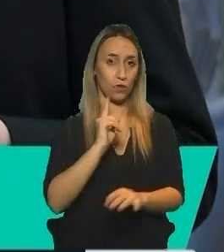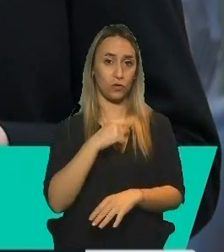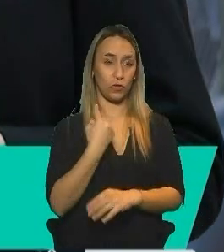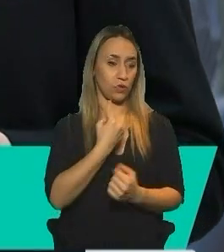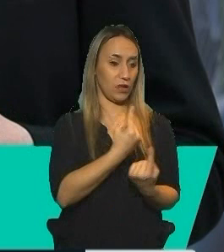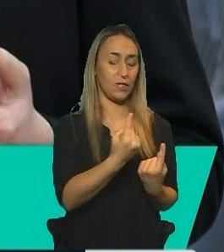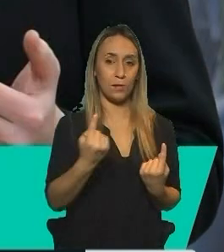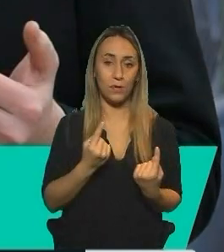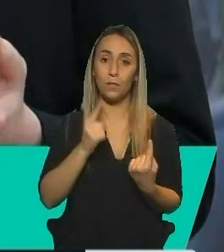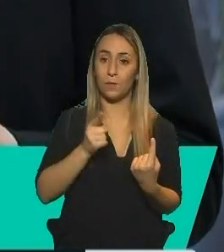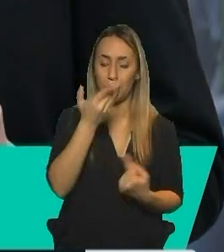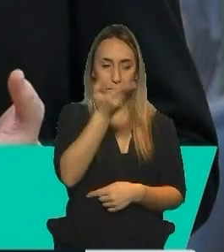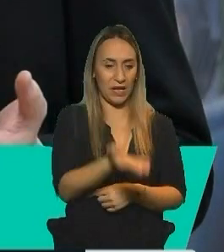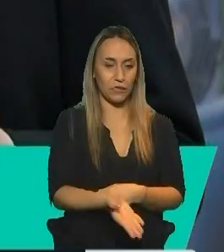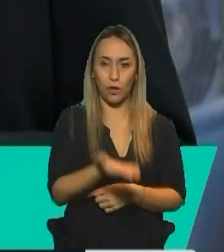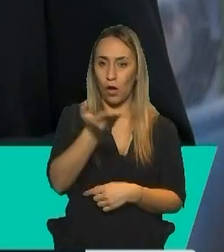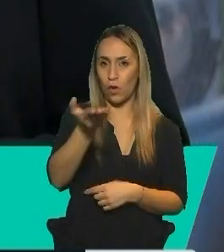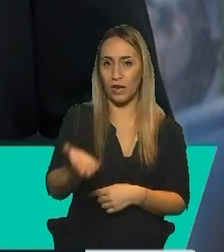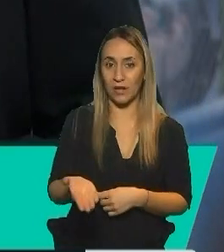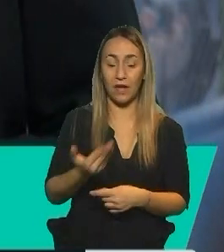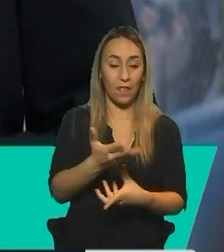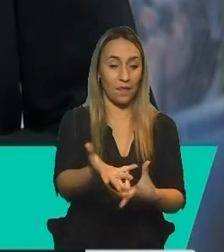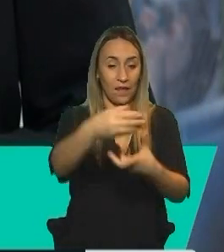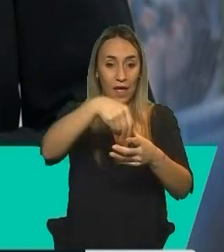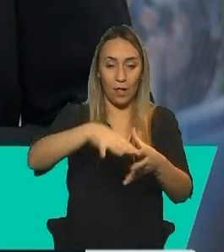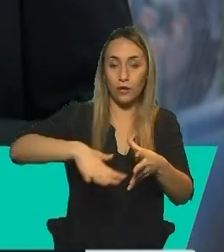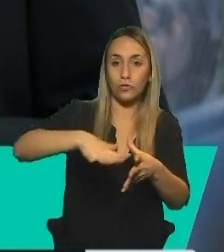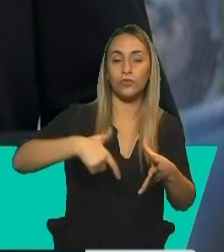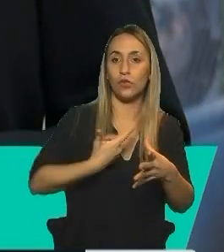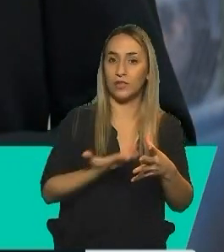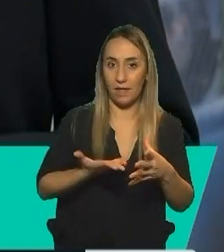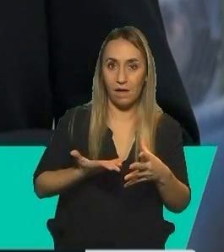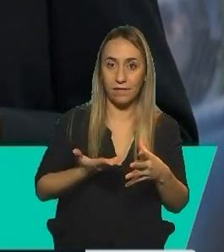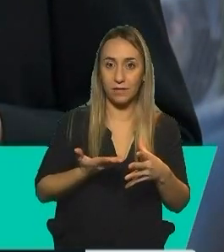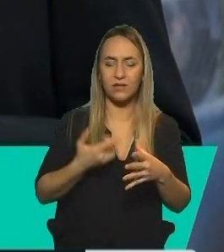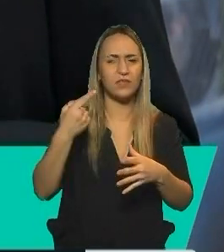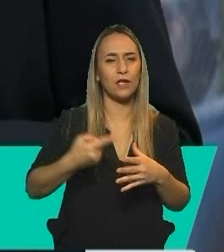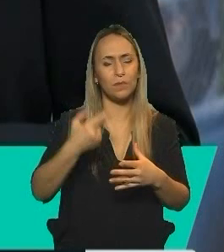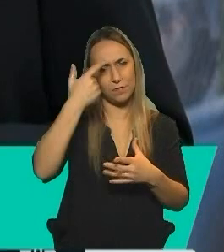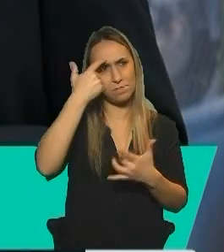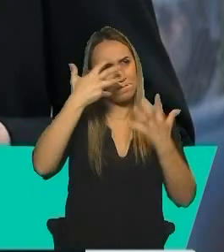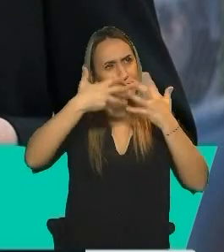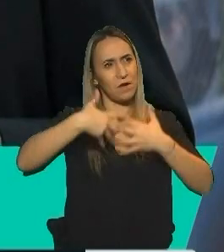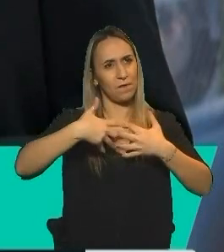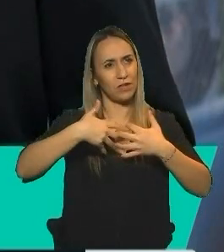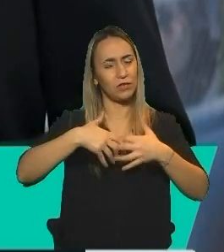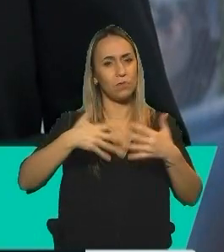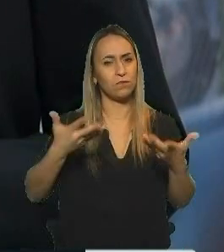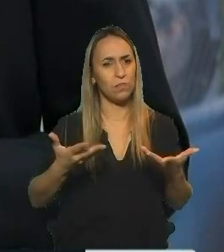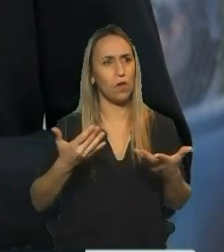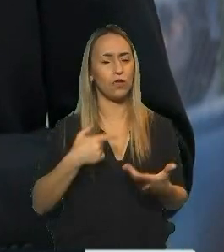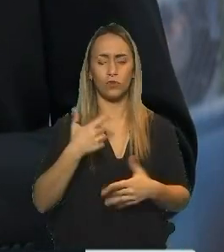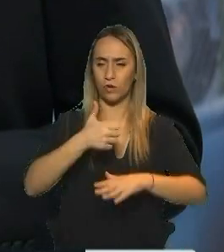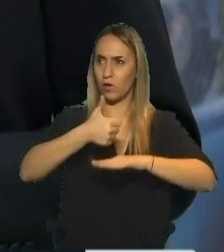y como personas, como parte de una sociedad, nos preguntan Ayeka, ¿dónde